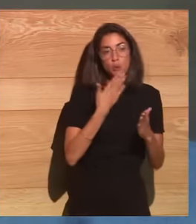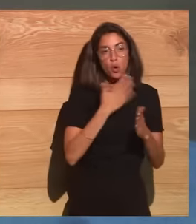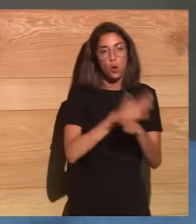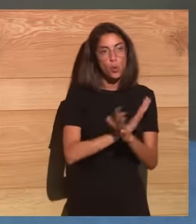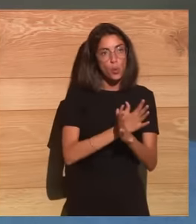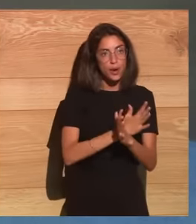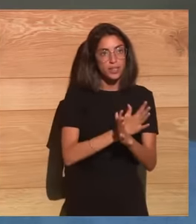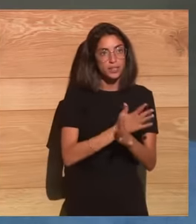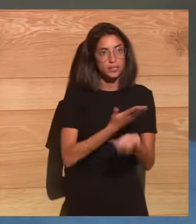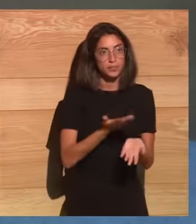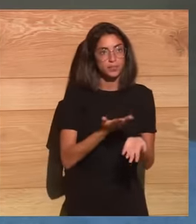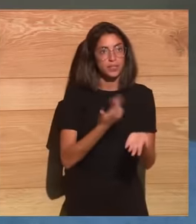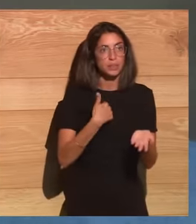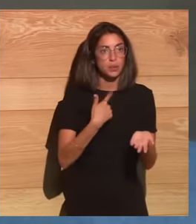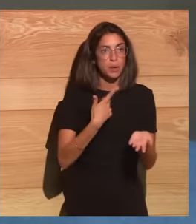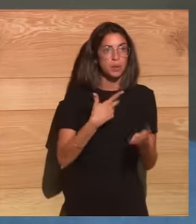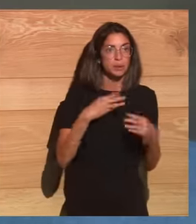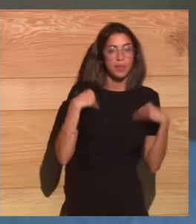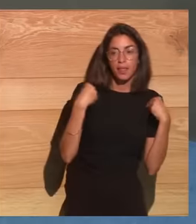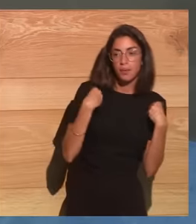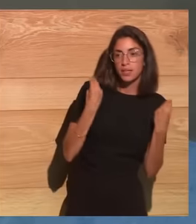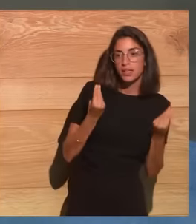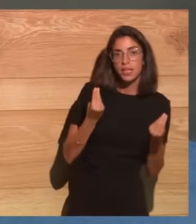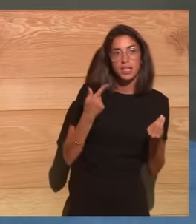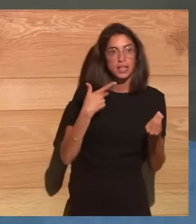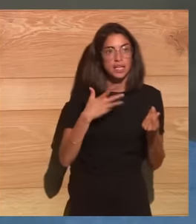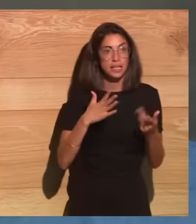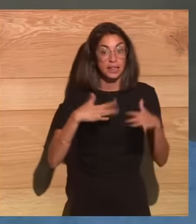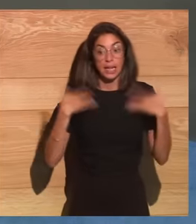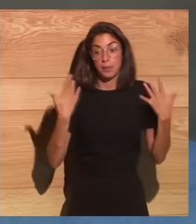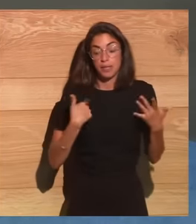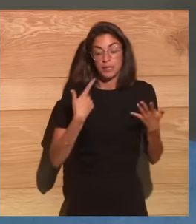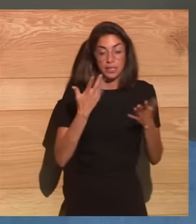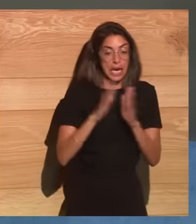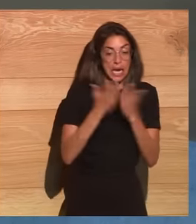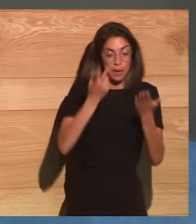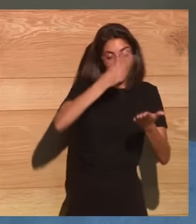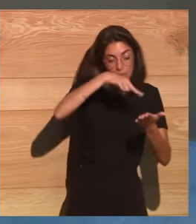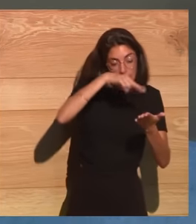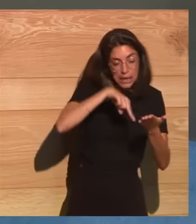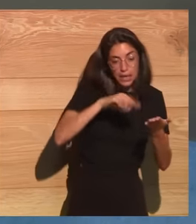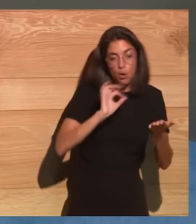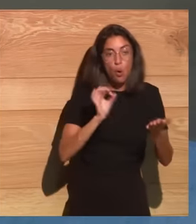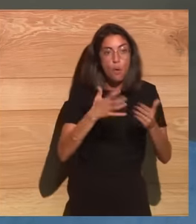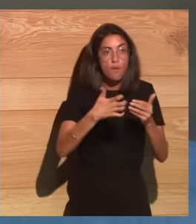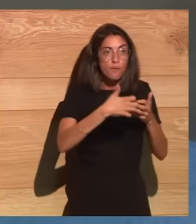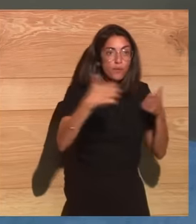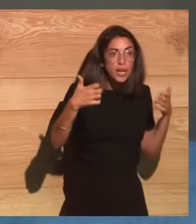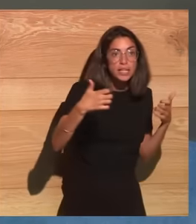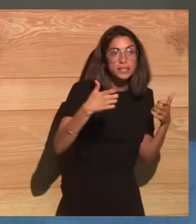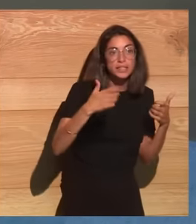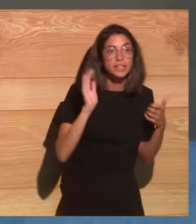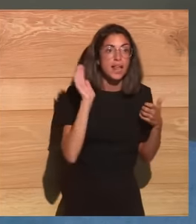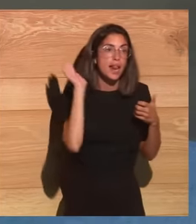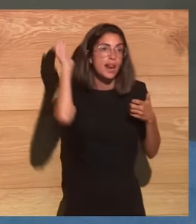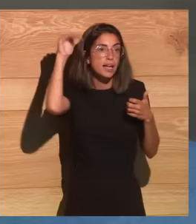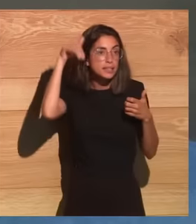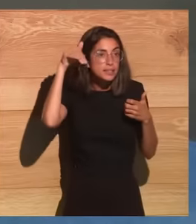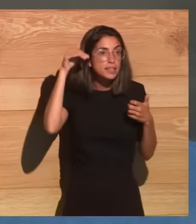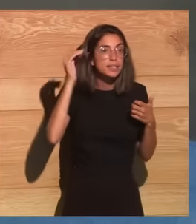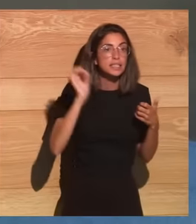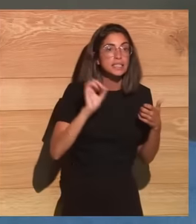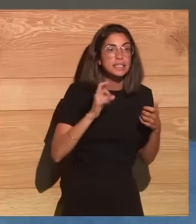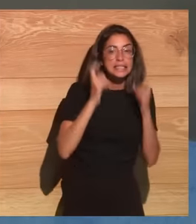tal, porque me divertía mucho cuando en un libro de repente tenías que leer algo o de repente aparecía unas frases en latín y tenías